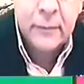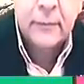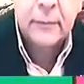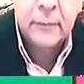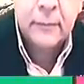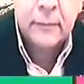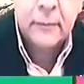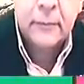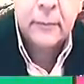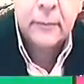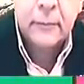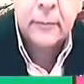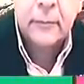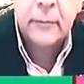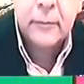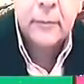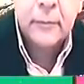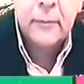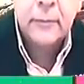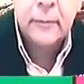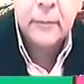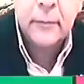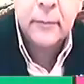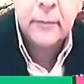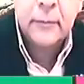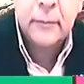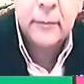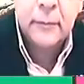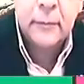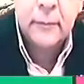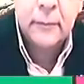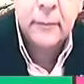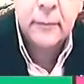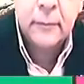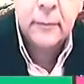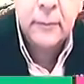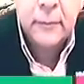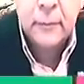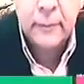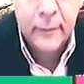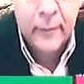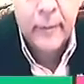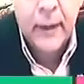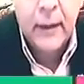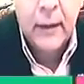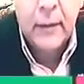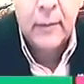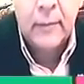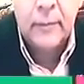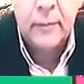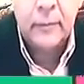4424 en torno a estos dos fideicomisos que ha aprobado el gobierno central para la reactivación económica. Desde la